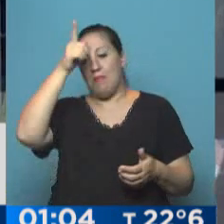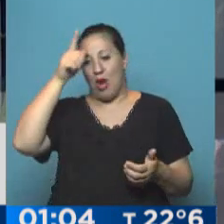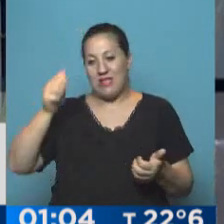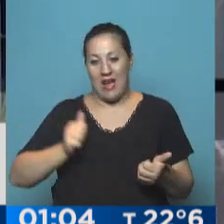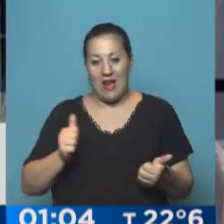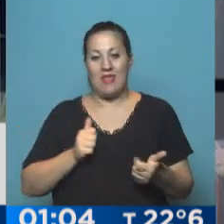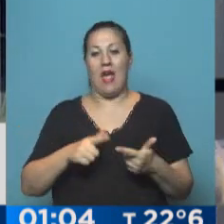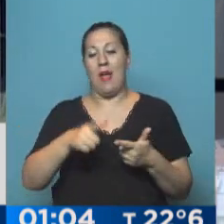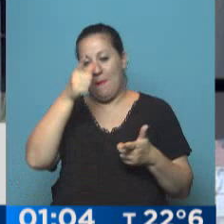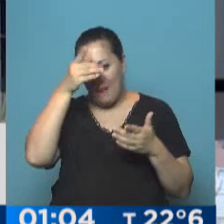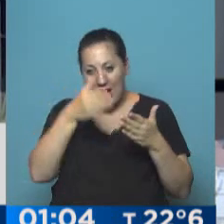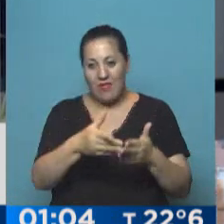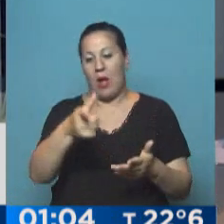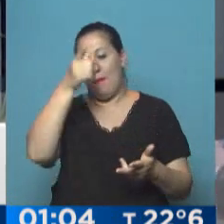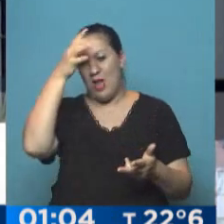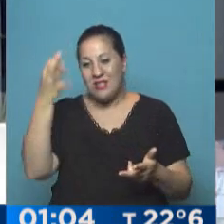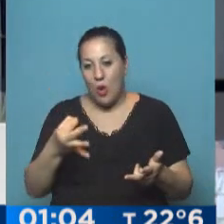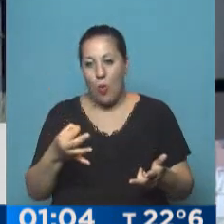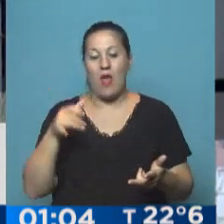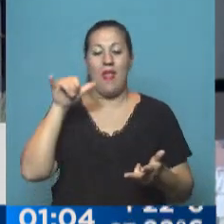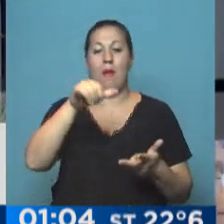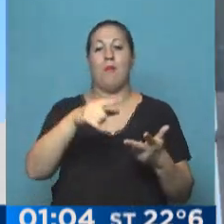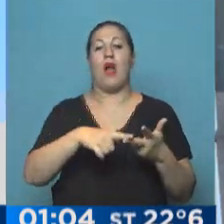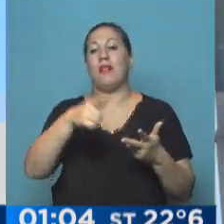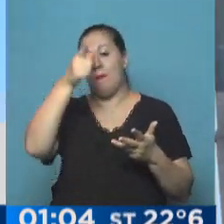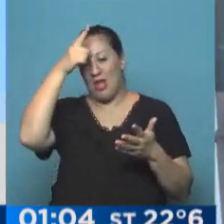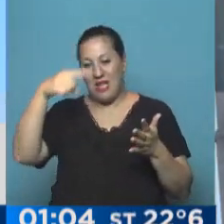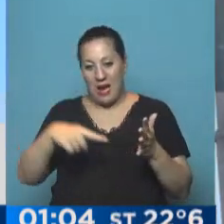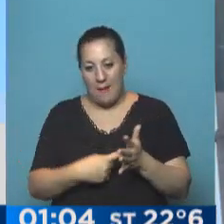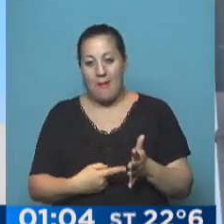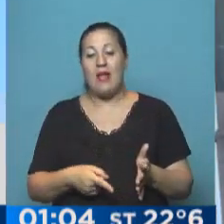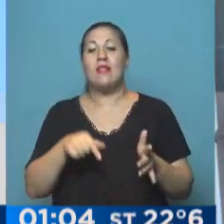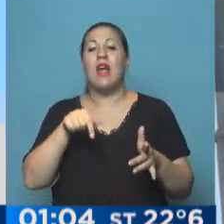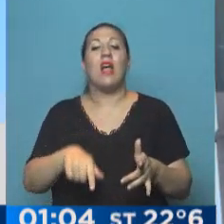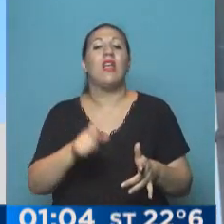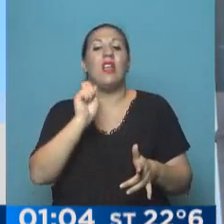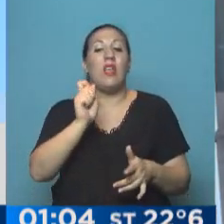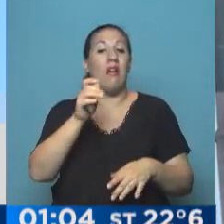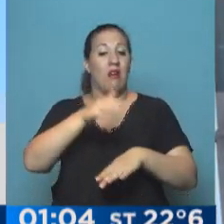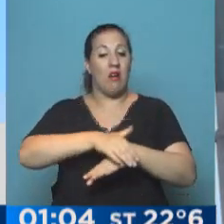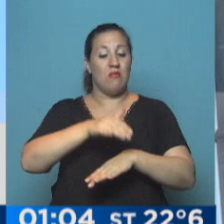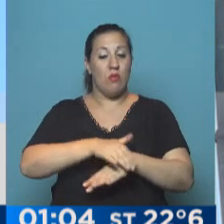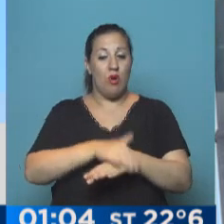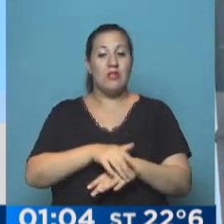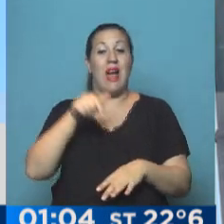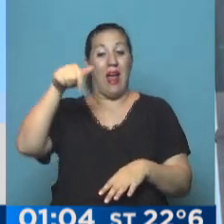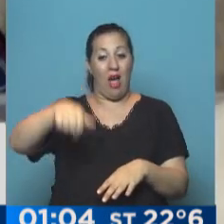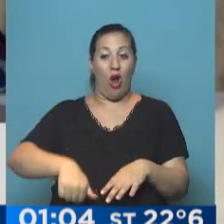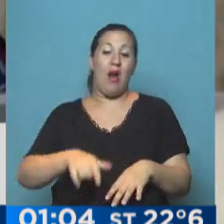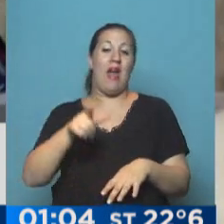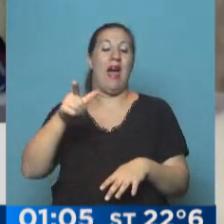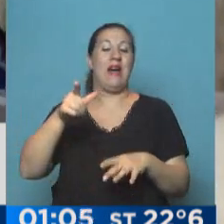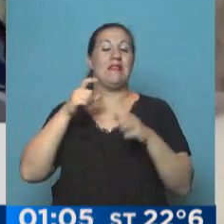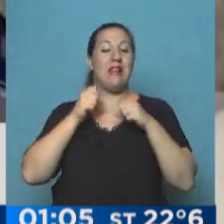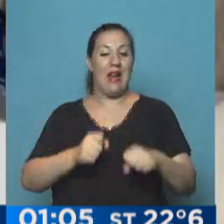Prefectura, Policía de Seguridad Aeroportuaria y la Metropolitana estará bajo el mando del actual secretario Sergio Berni.